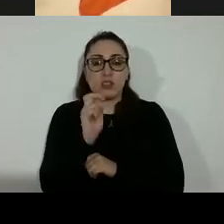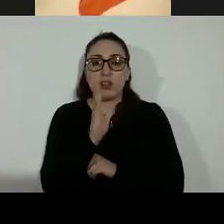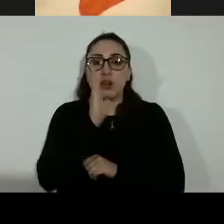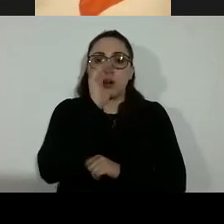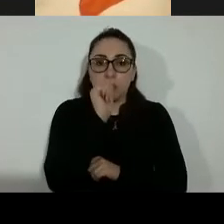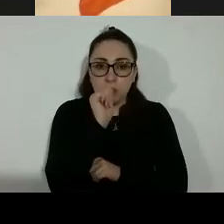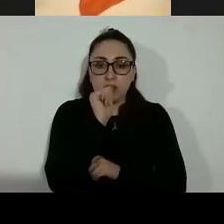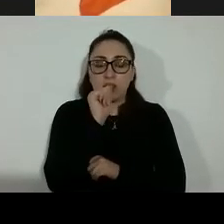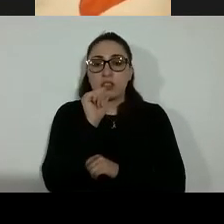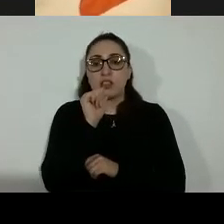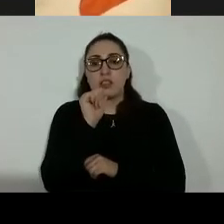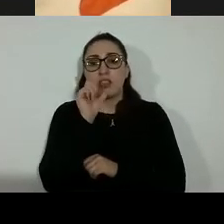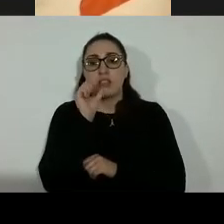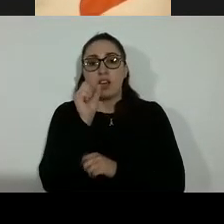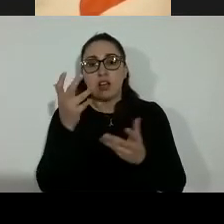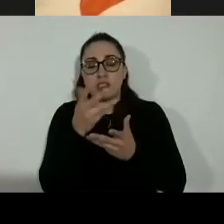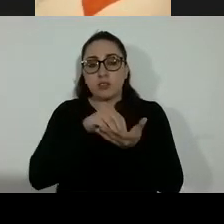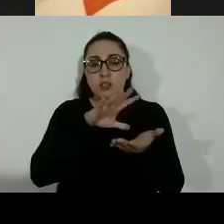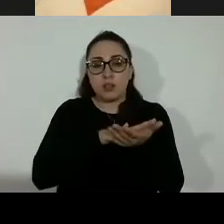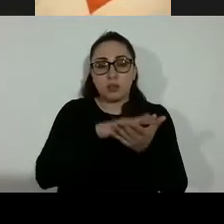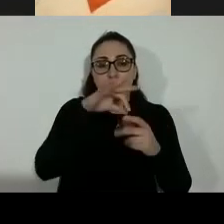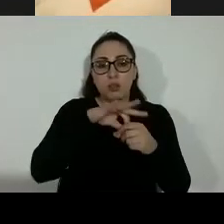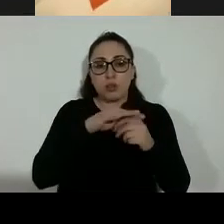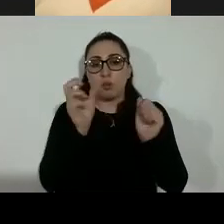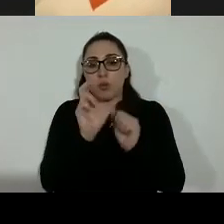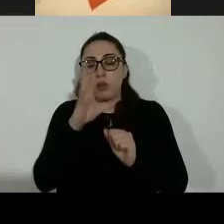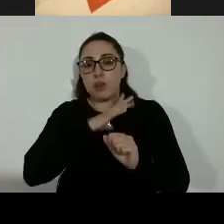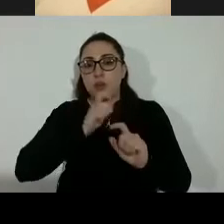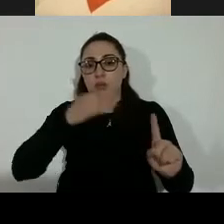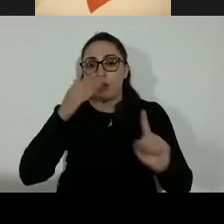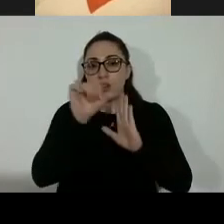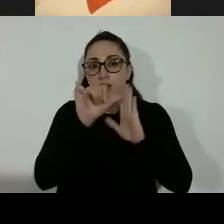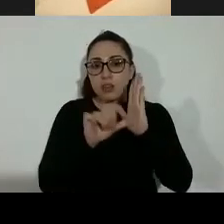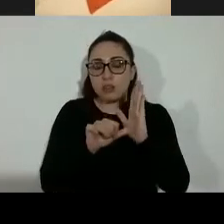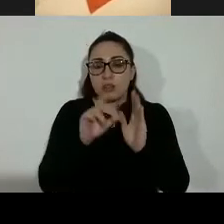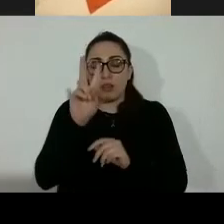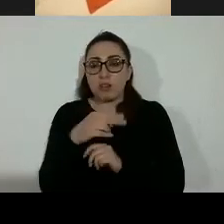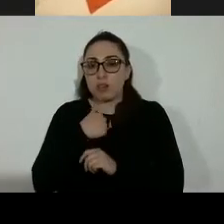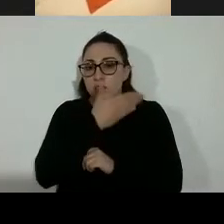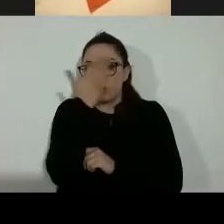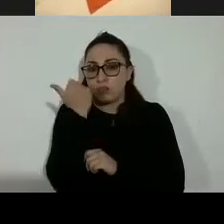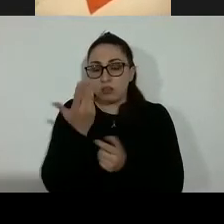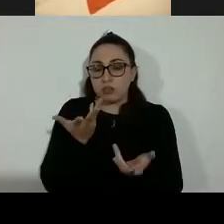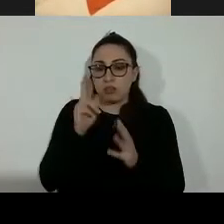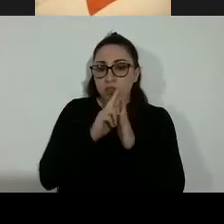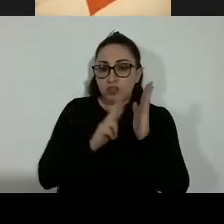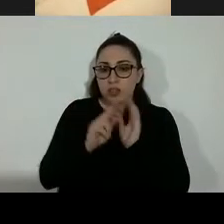votarse una reserva a un artículo porque no lo encuentro. Entonces no